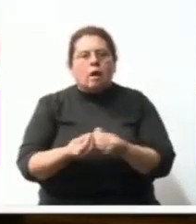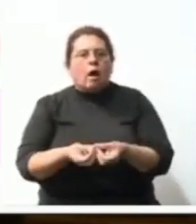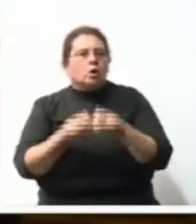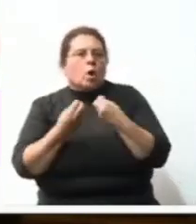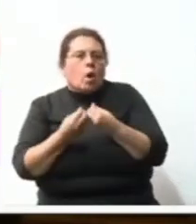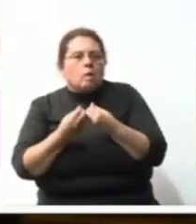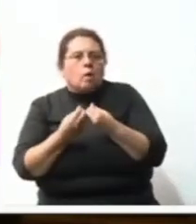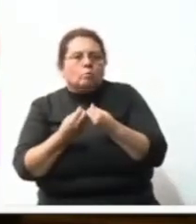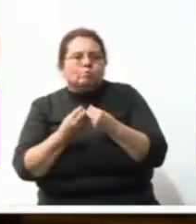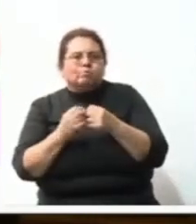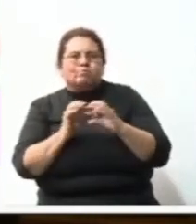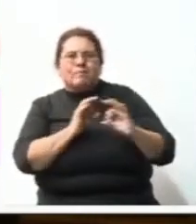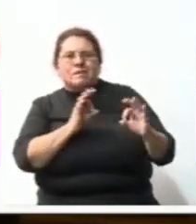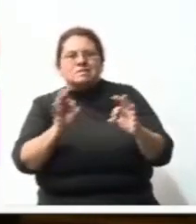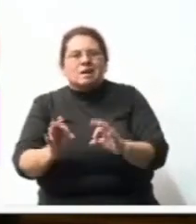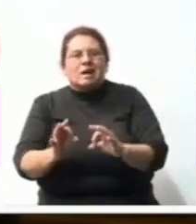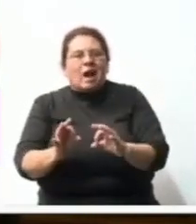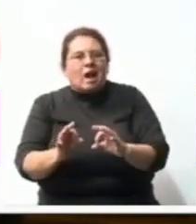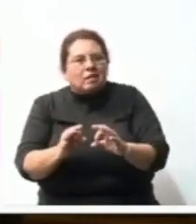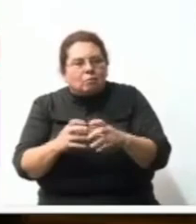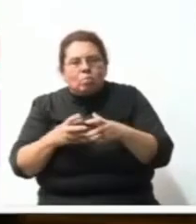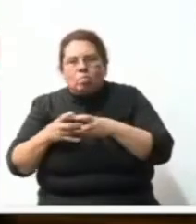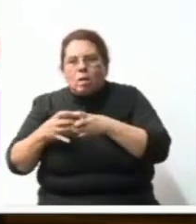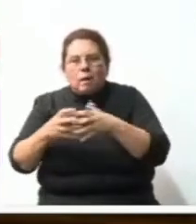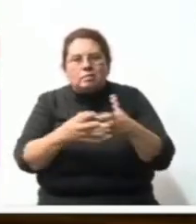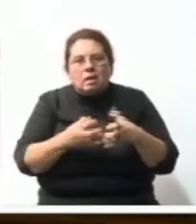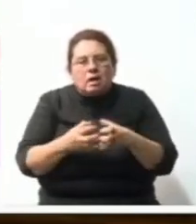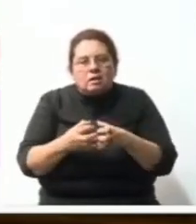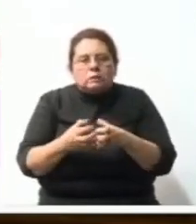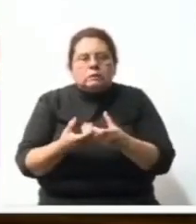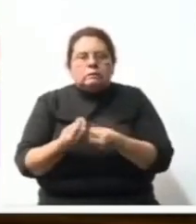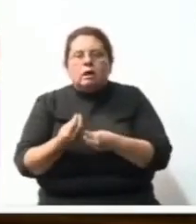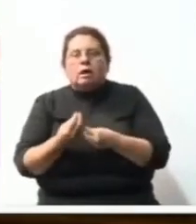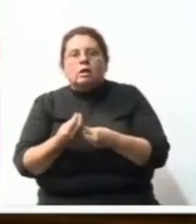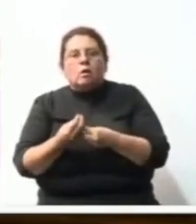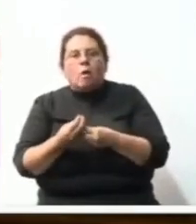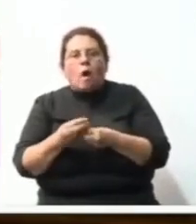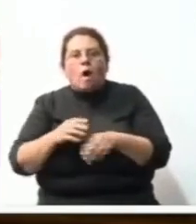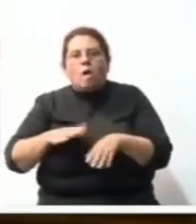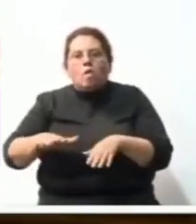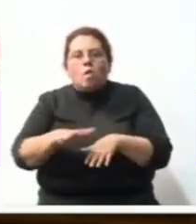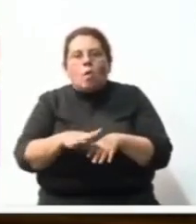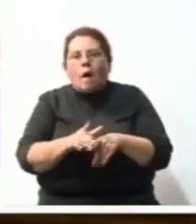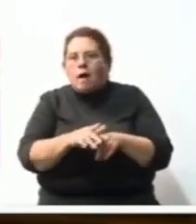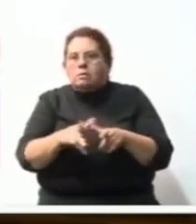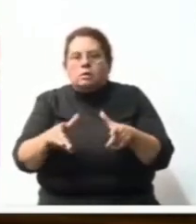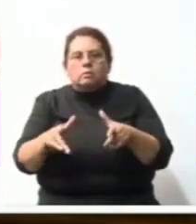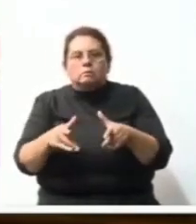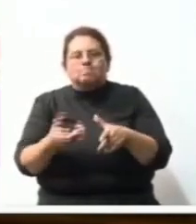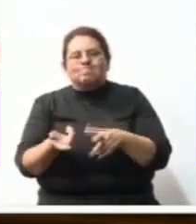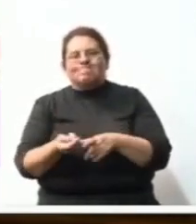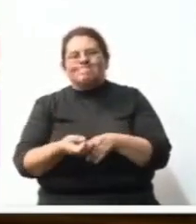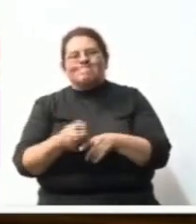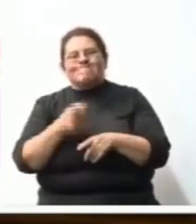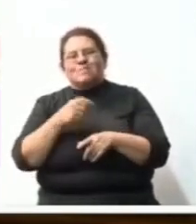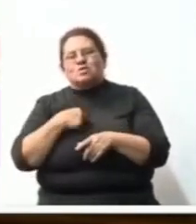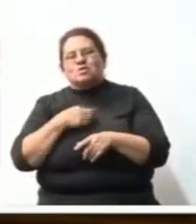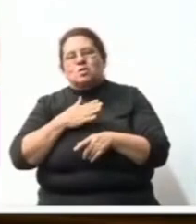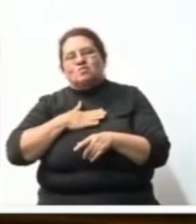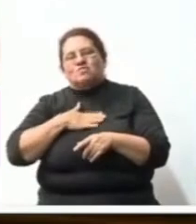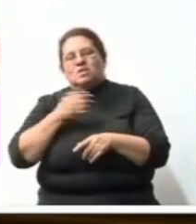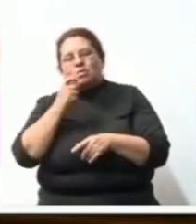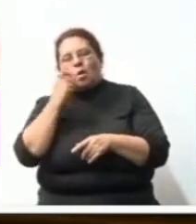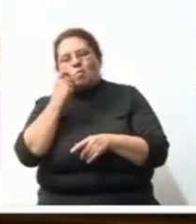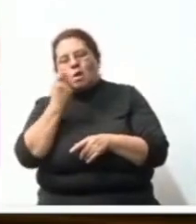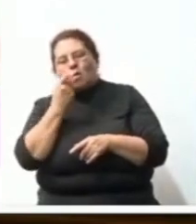a ese nivel de que hubiera un debate de que no había que darles lugar a mí me parece una vergüenza a mí